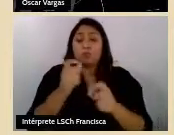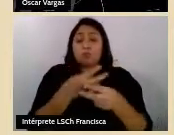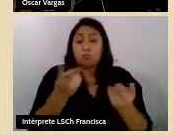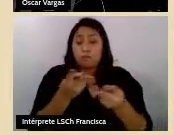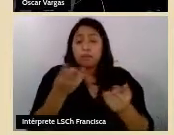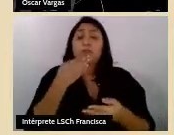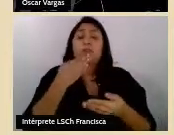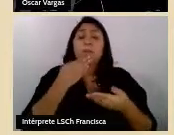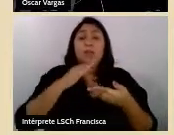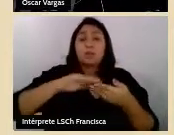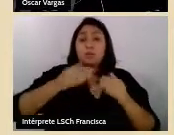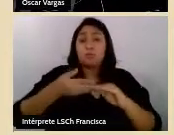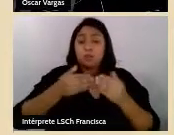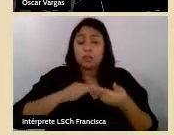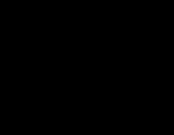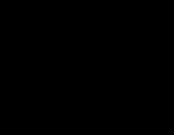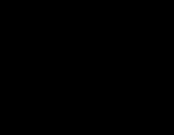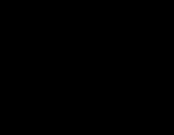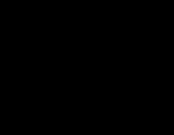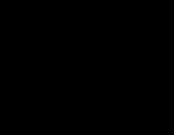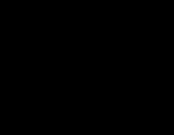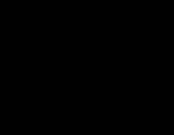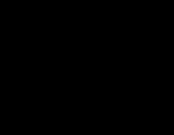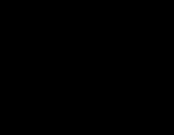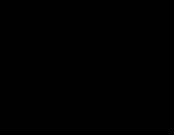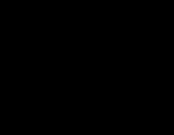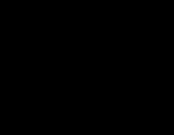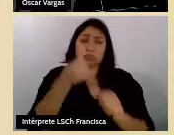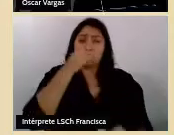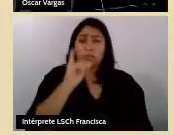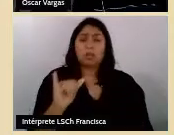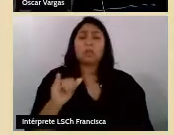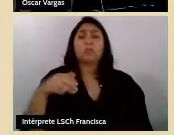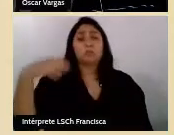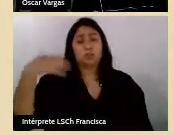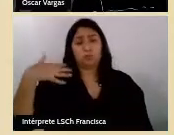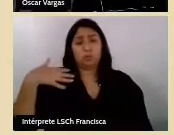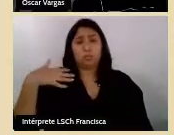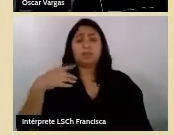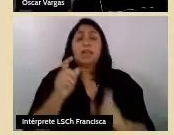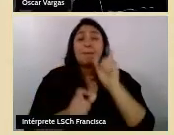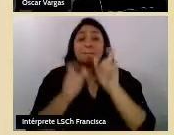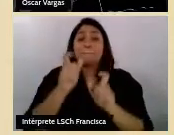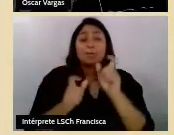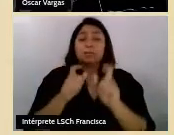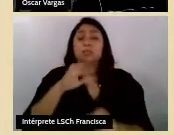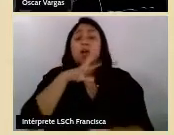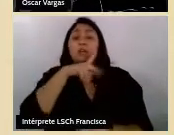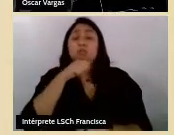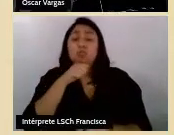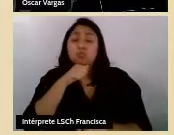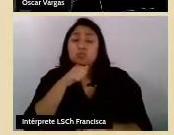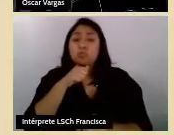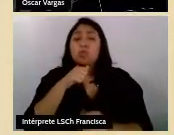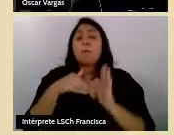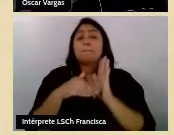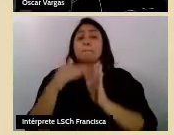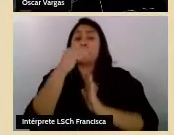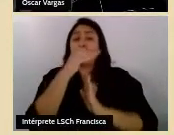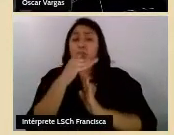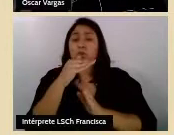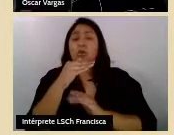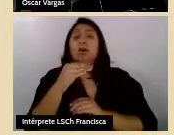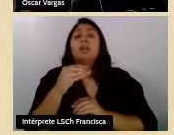trabajamos ya desde hace un tiempo importante. Personas mayores, público escolar, personas con discapacidad